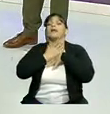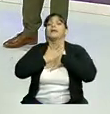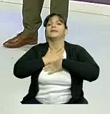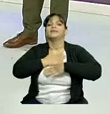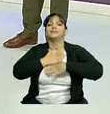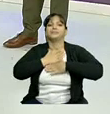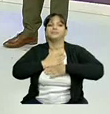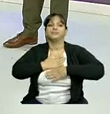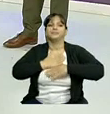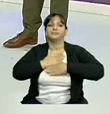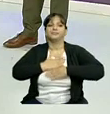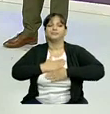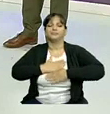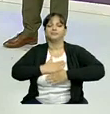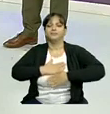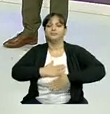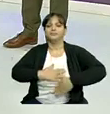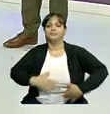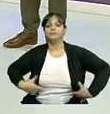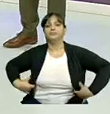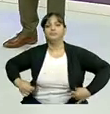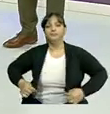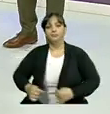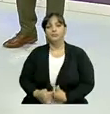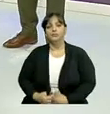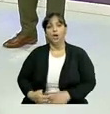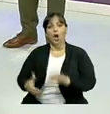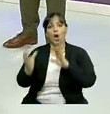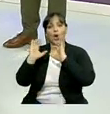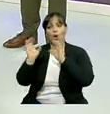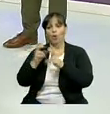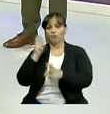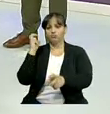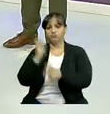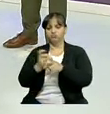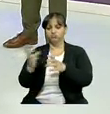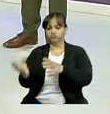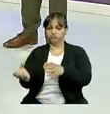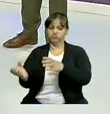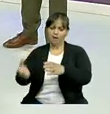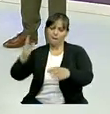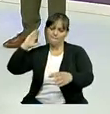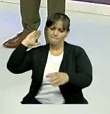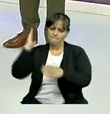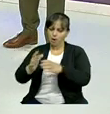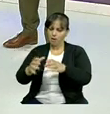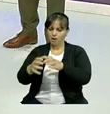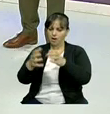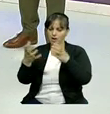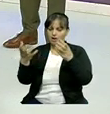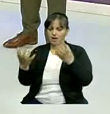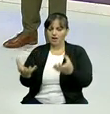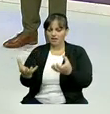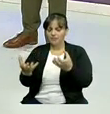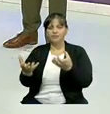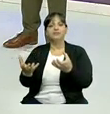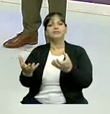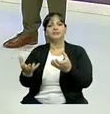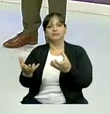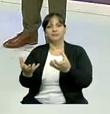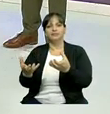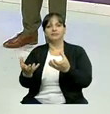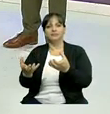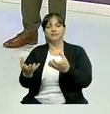el coco este duro y hay que partir lo para poder precisamente degustar ts bien problema